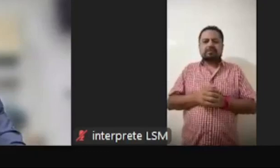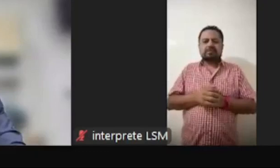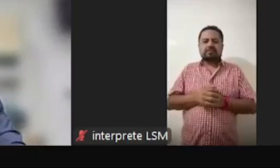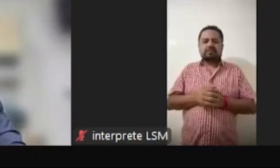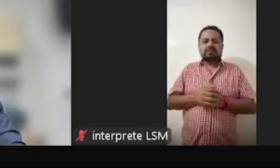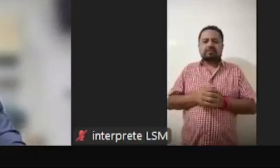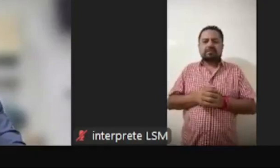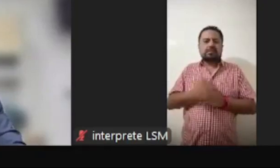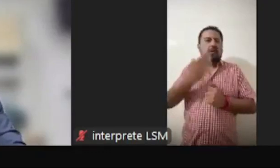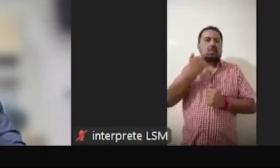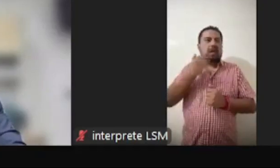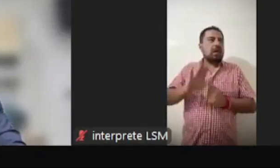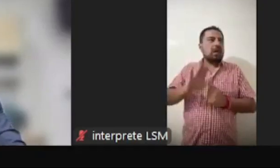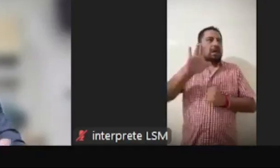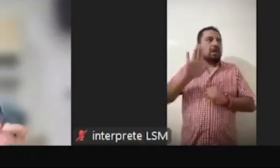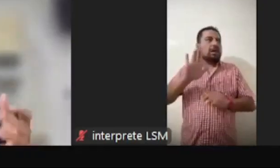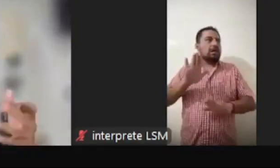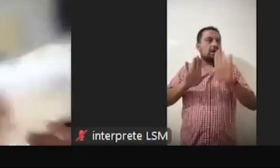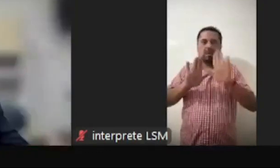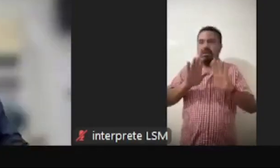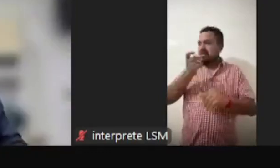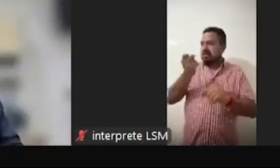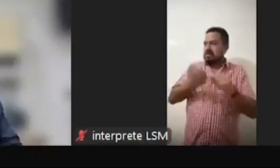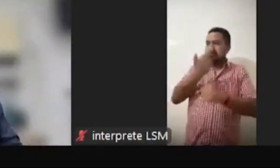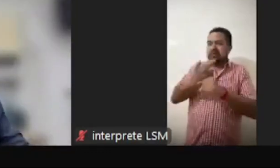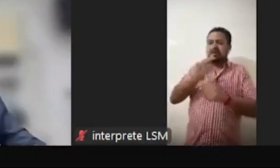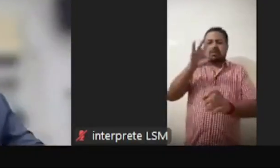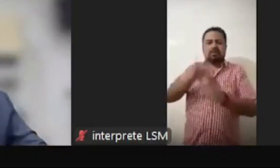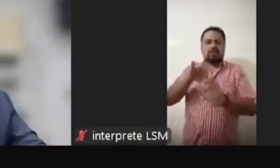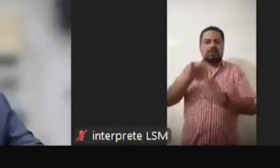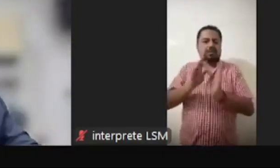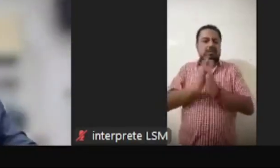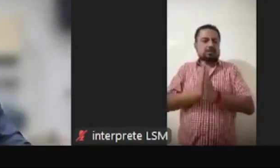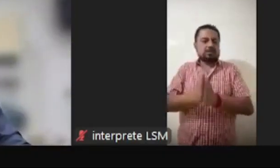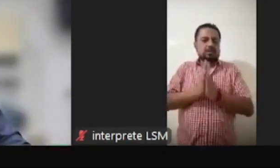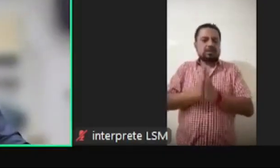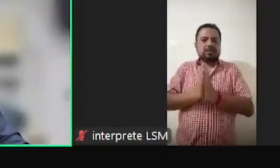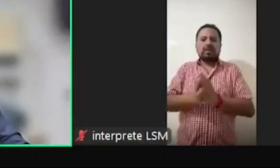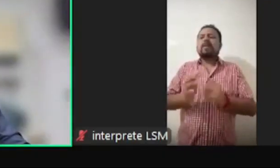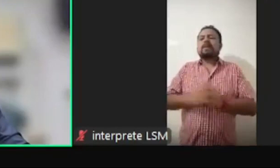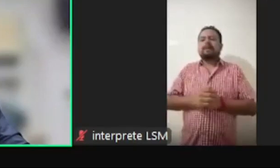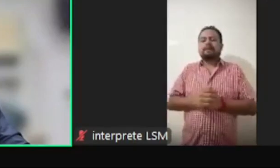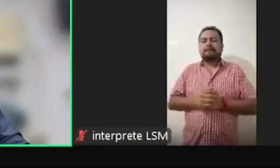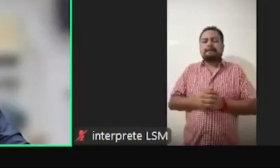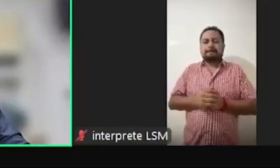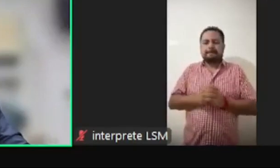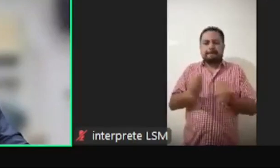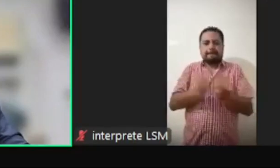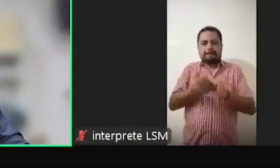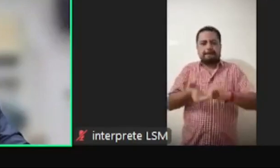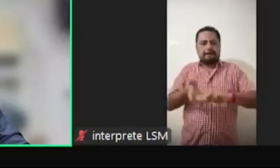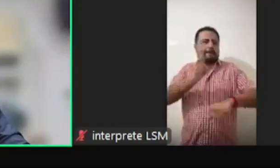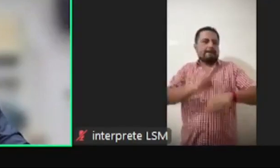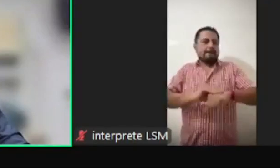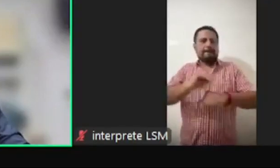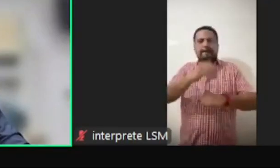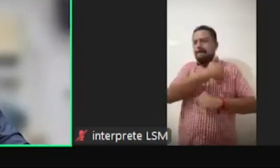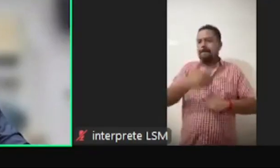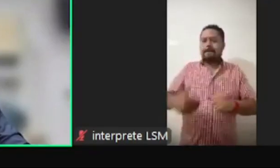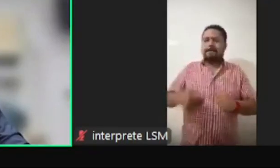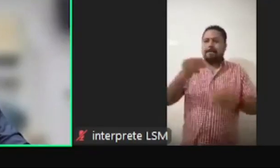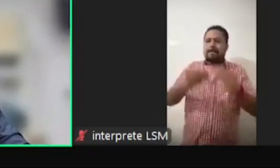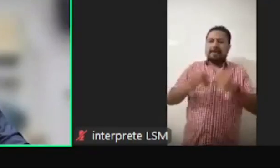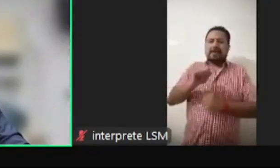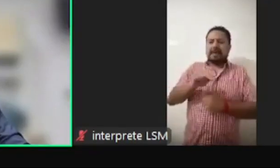No habiendo comentarios al respecto, secretario, tome la votación, por favor. Con su autorización, magistrada presidenta, magistrado José Inés Betancourt